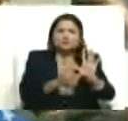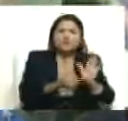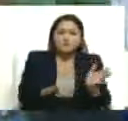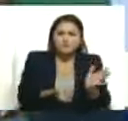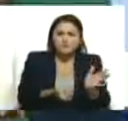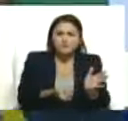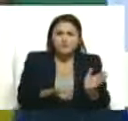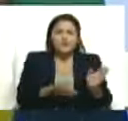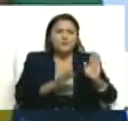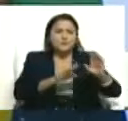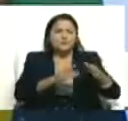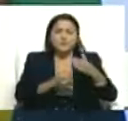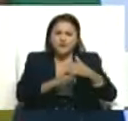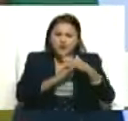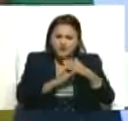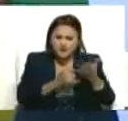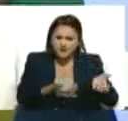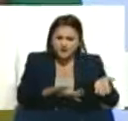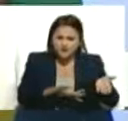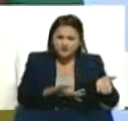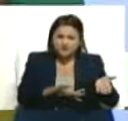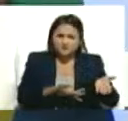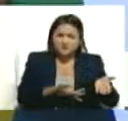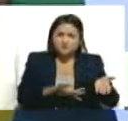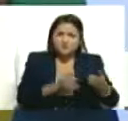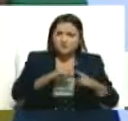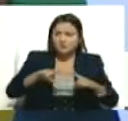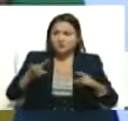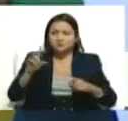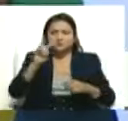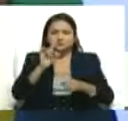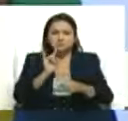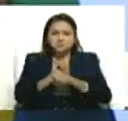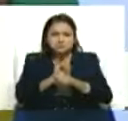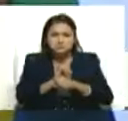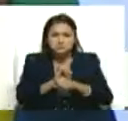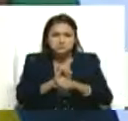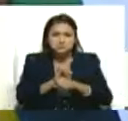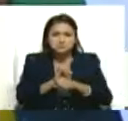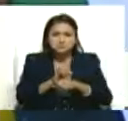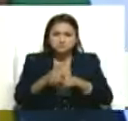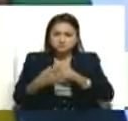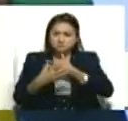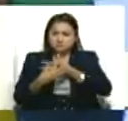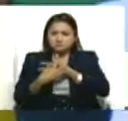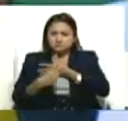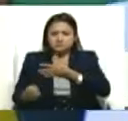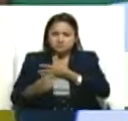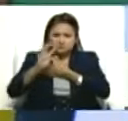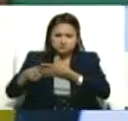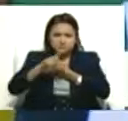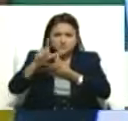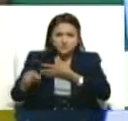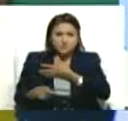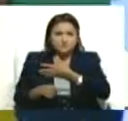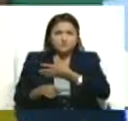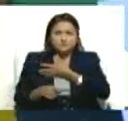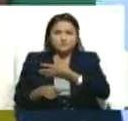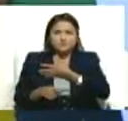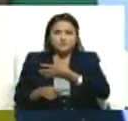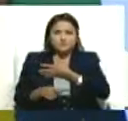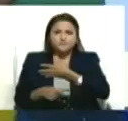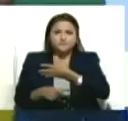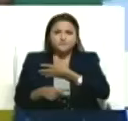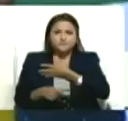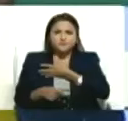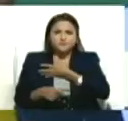apoyado por el Reino Unido sin Venezuela. Y nos despojaron o intentaron despojarnos ahí. Tú no